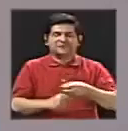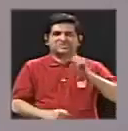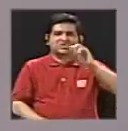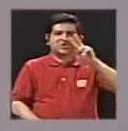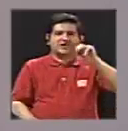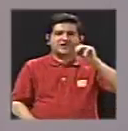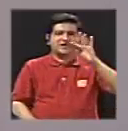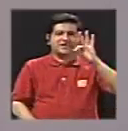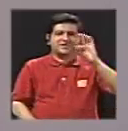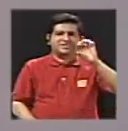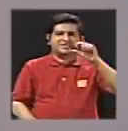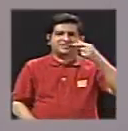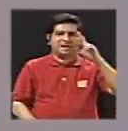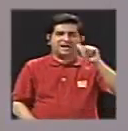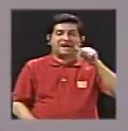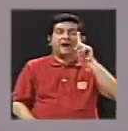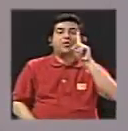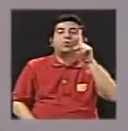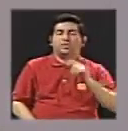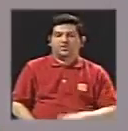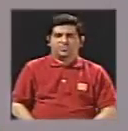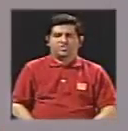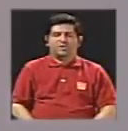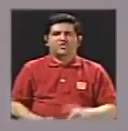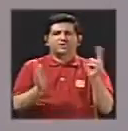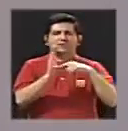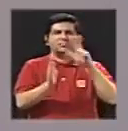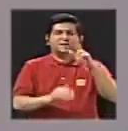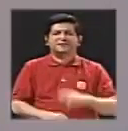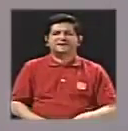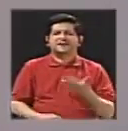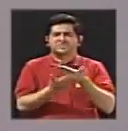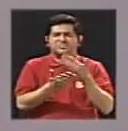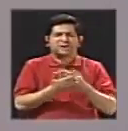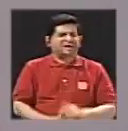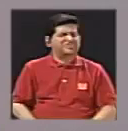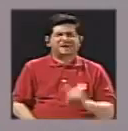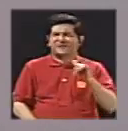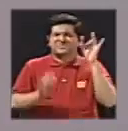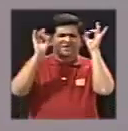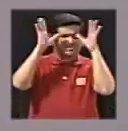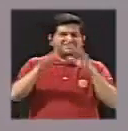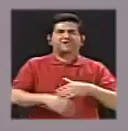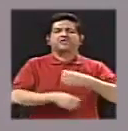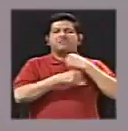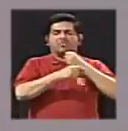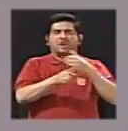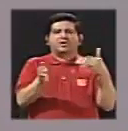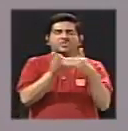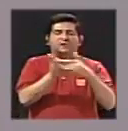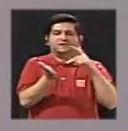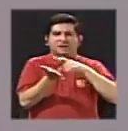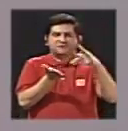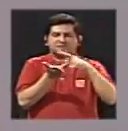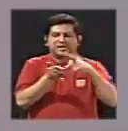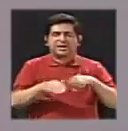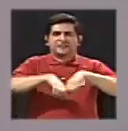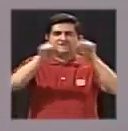digamos. Uh-huh. En el 2003 hubo una prueba, también fue un desastre, y hubo una huelga y se volvió a pagar con el sistema